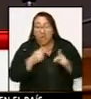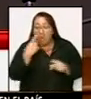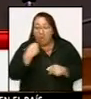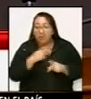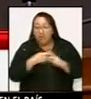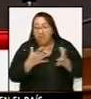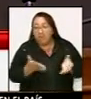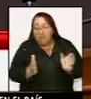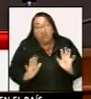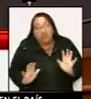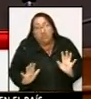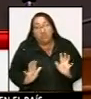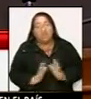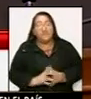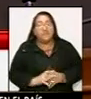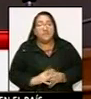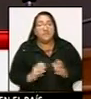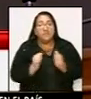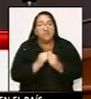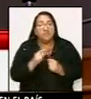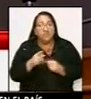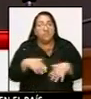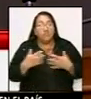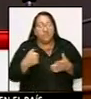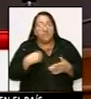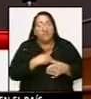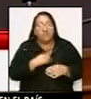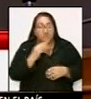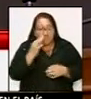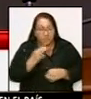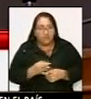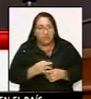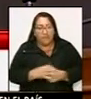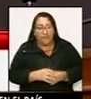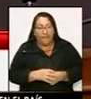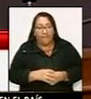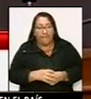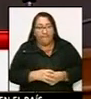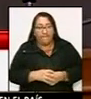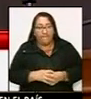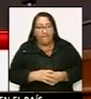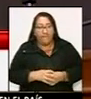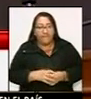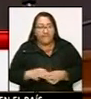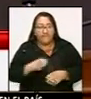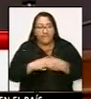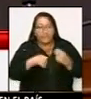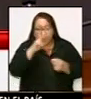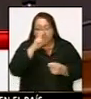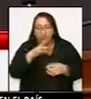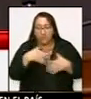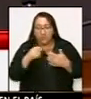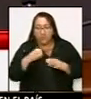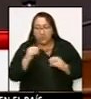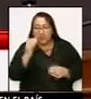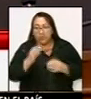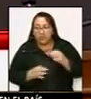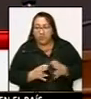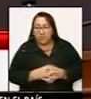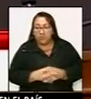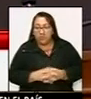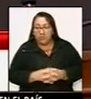maltratados, seguramente, y con ello estaremos realmente logrando que en el país pueda haber